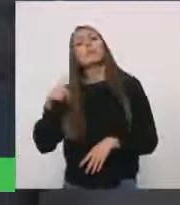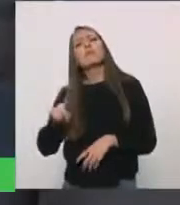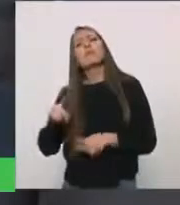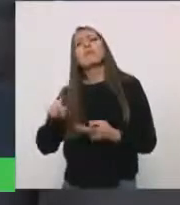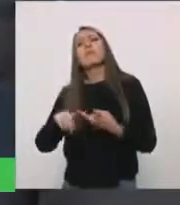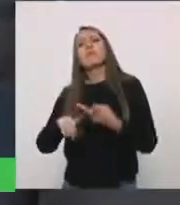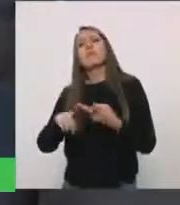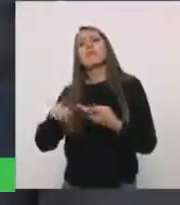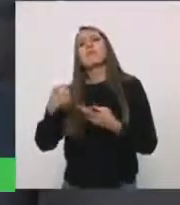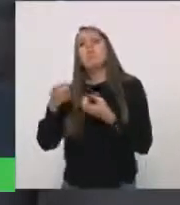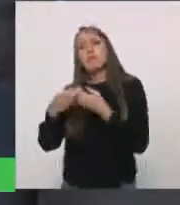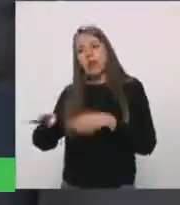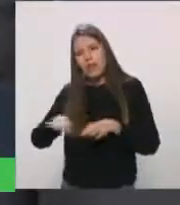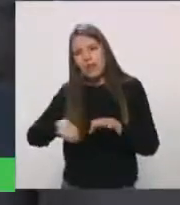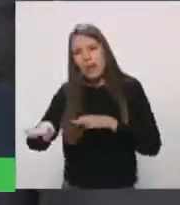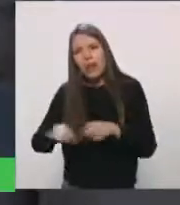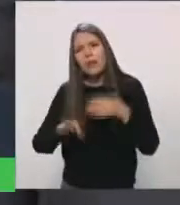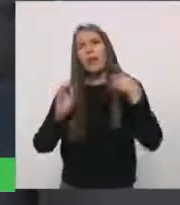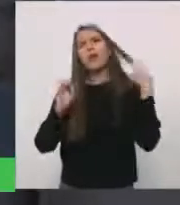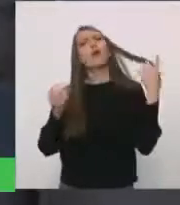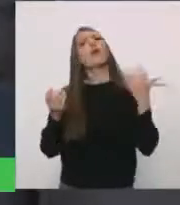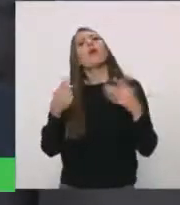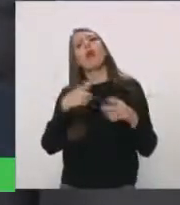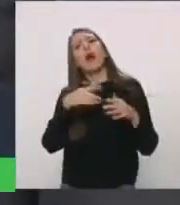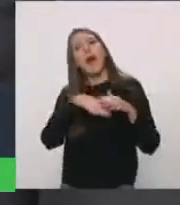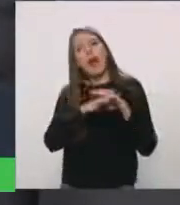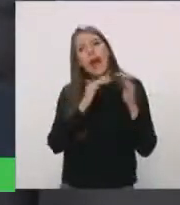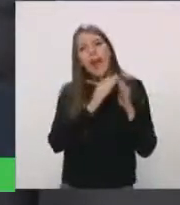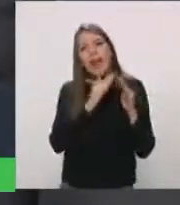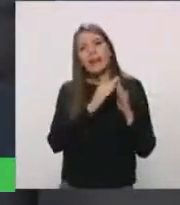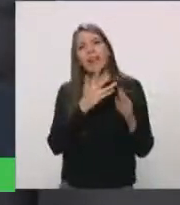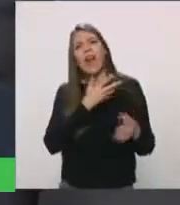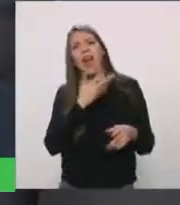trabajo, quienes viven violencia intrafamiliar, quienes